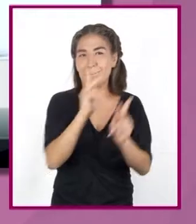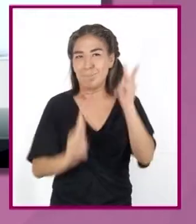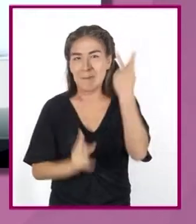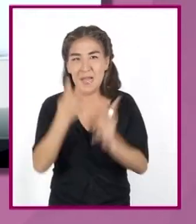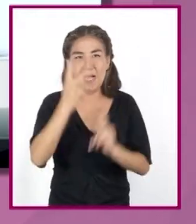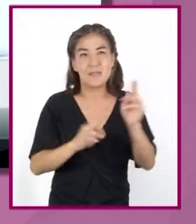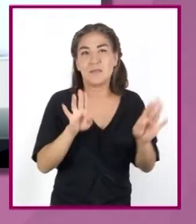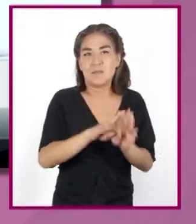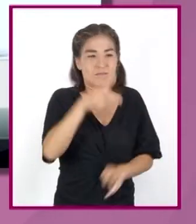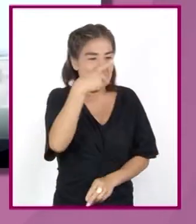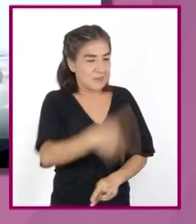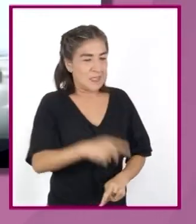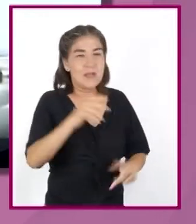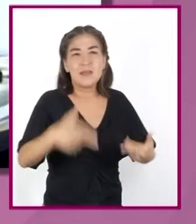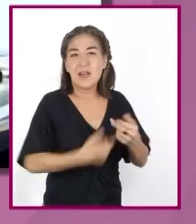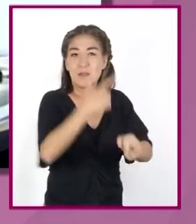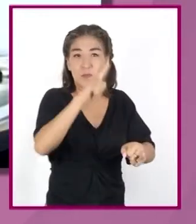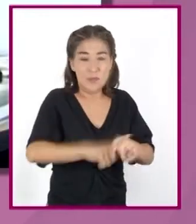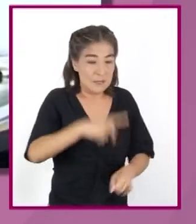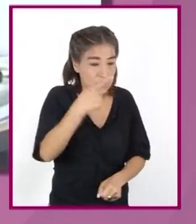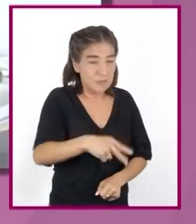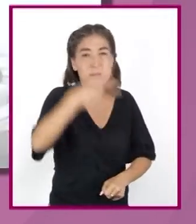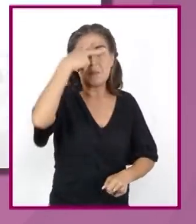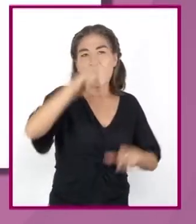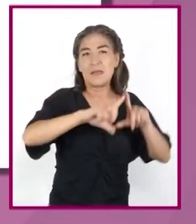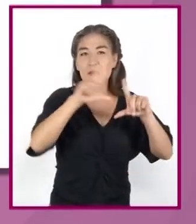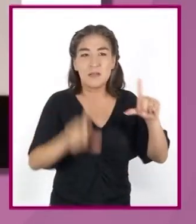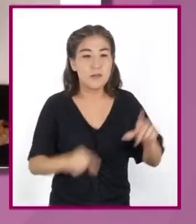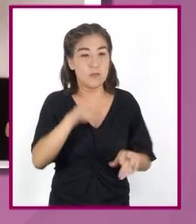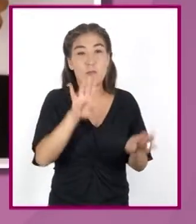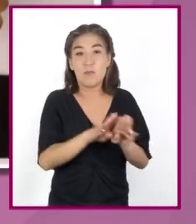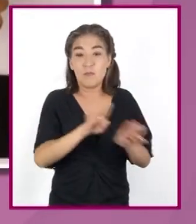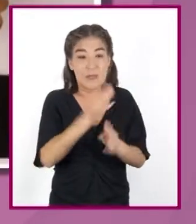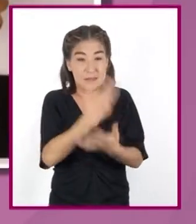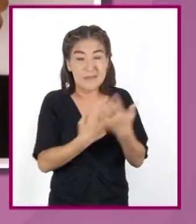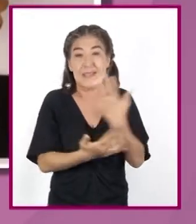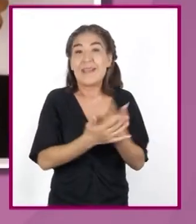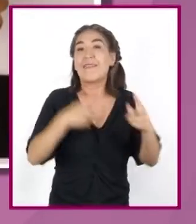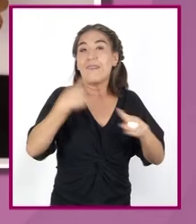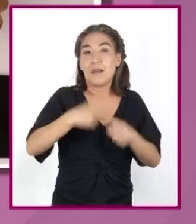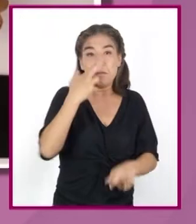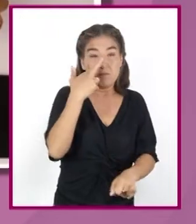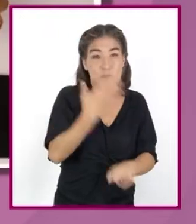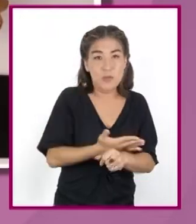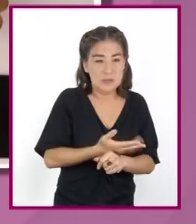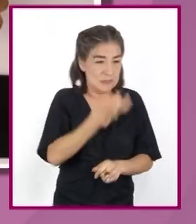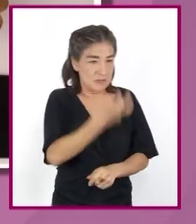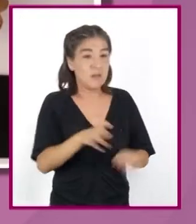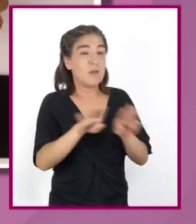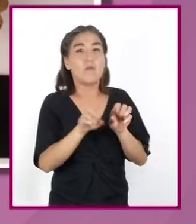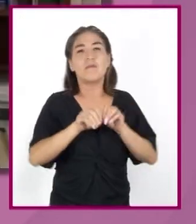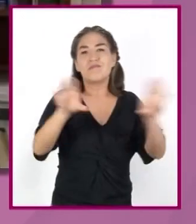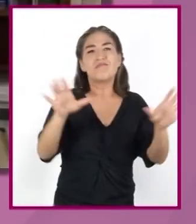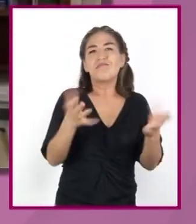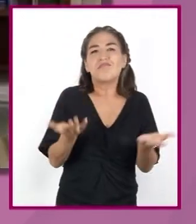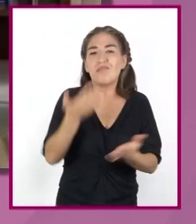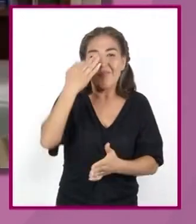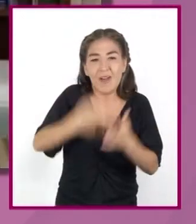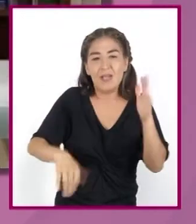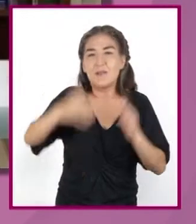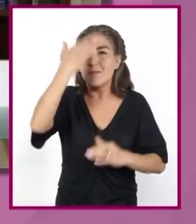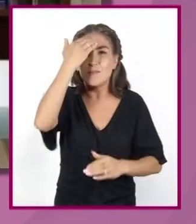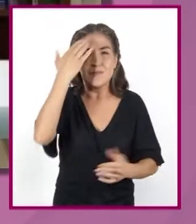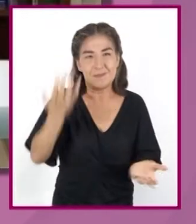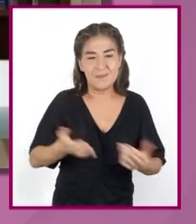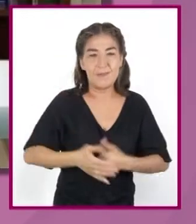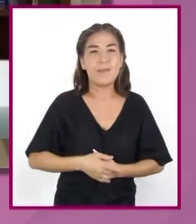accesibles. Si ese conocimiento no está en manos de todo mundo, entonces es un conocimiento inútil, ¿no? Finalmente